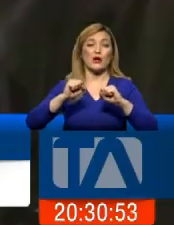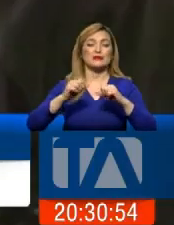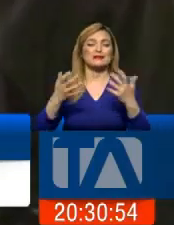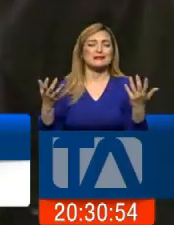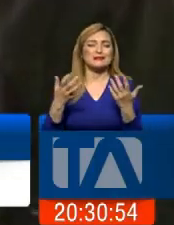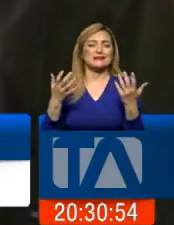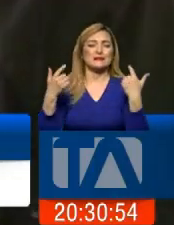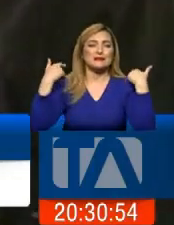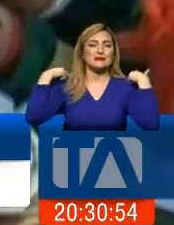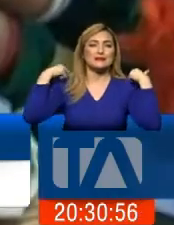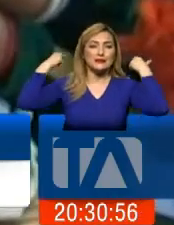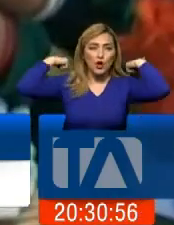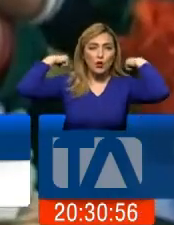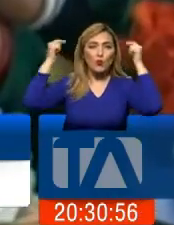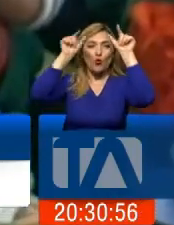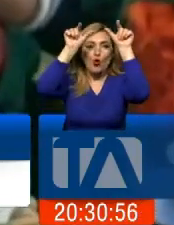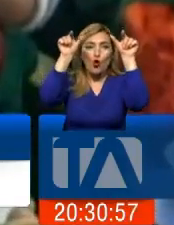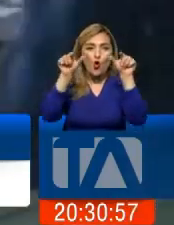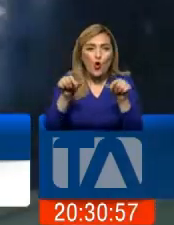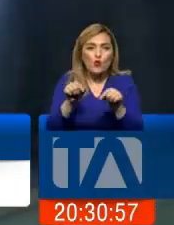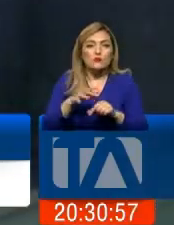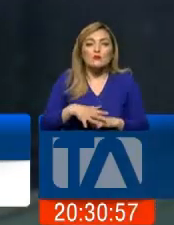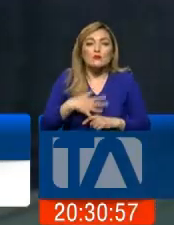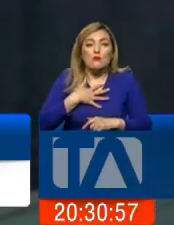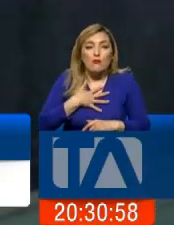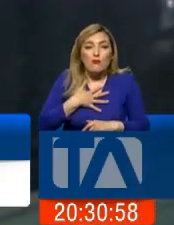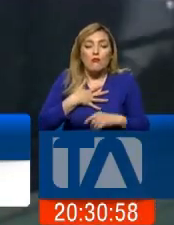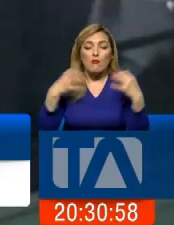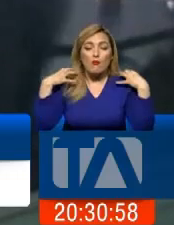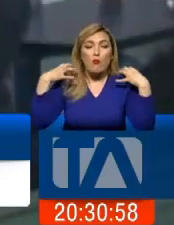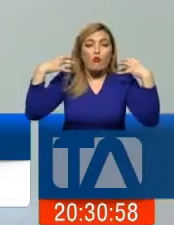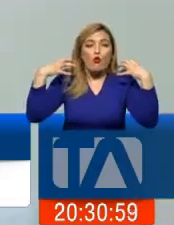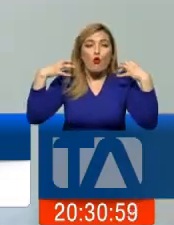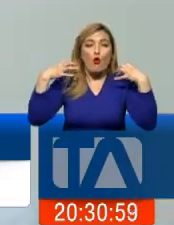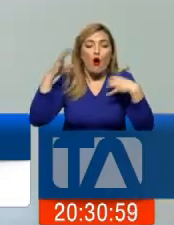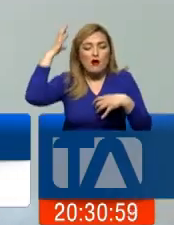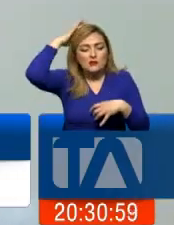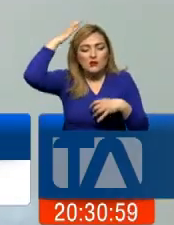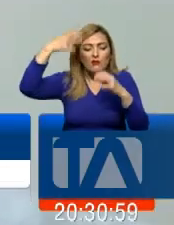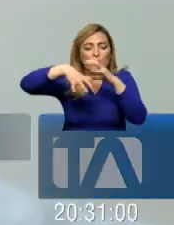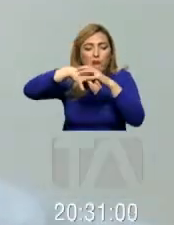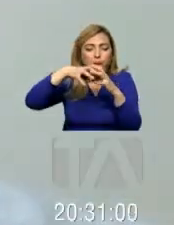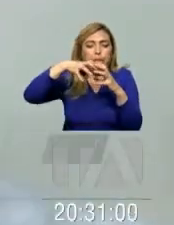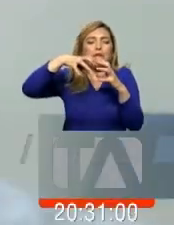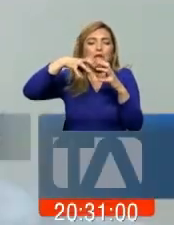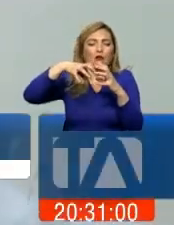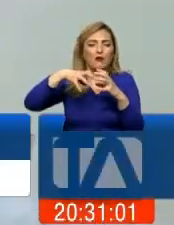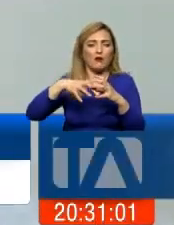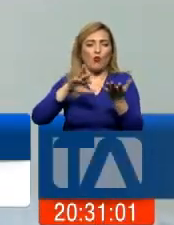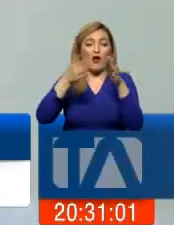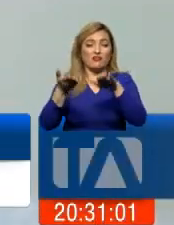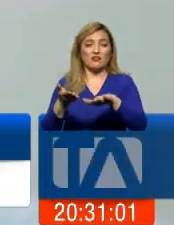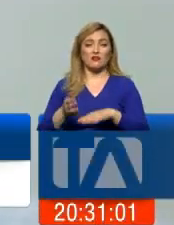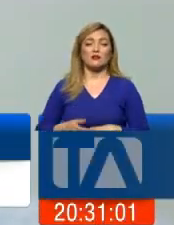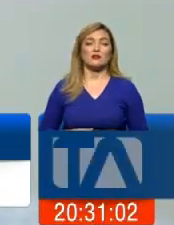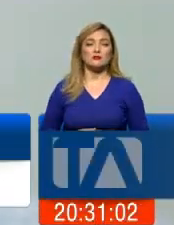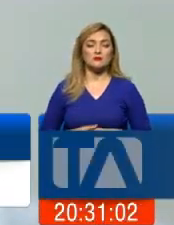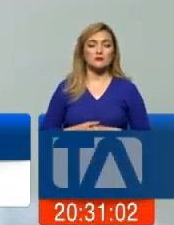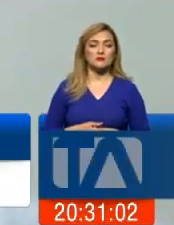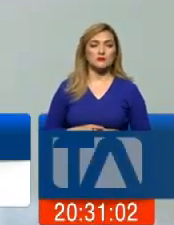inflamación en los pulmones y en el cerebro y puede causar la muerte. Esa es una de las vacunas